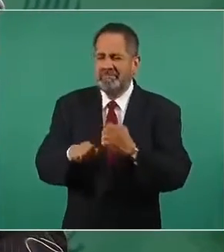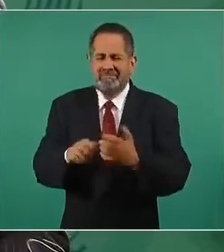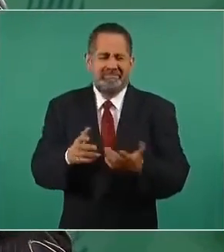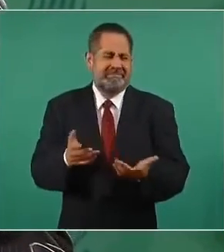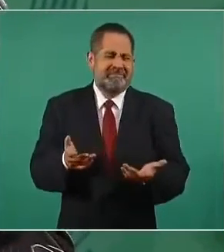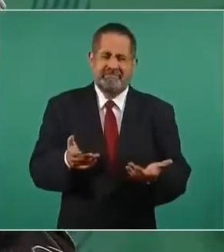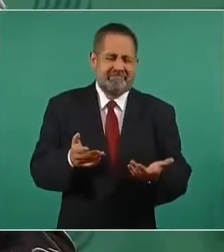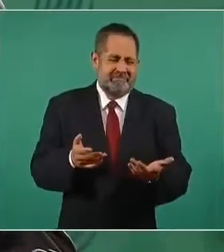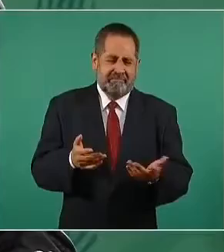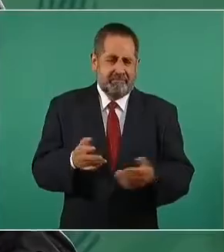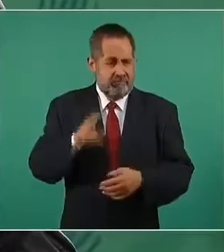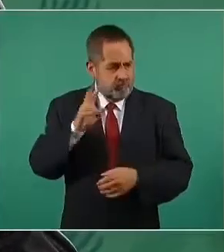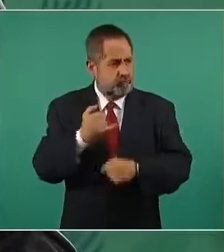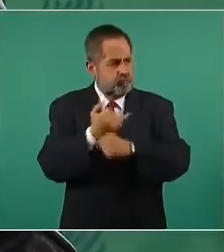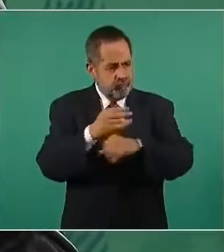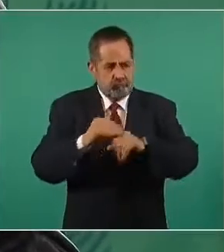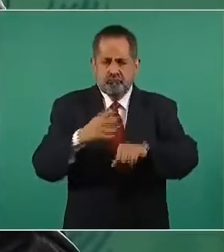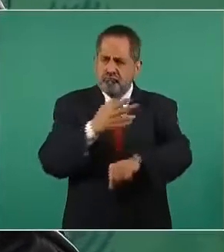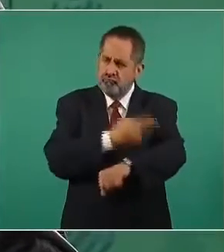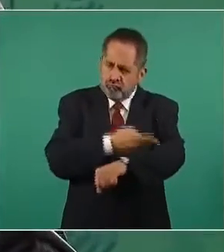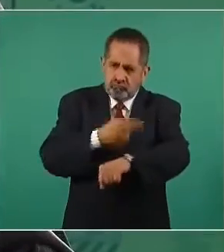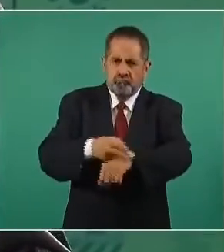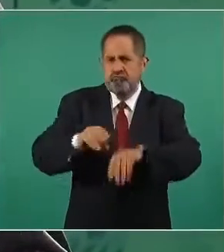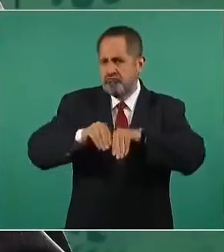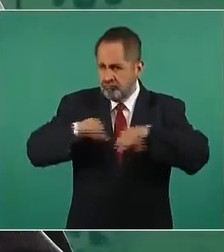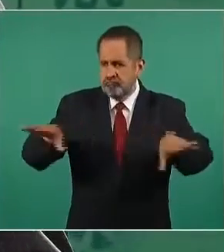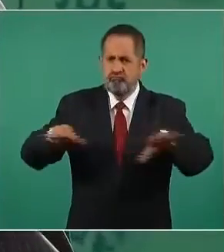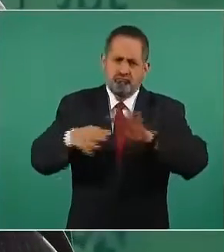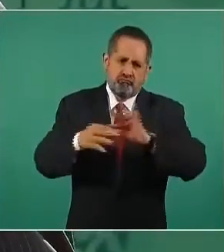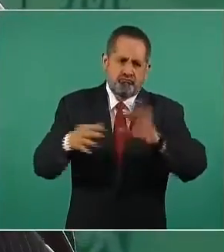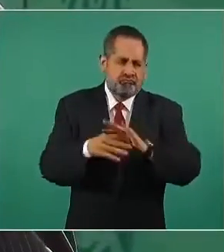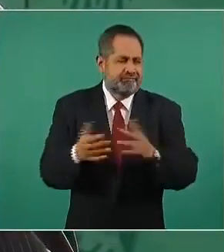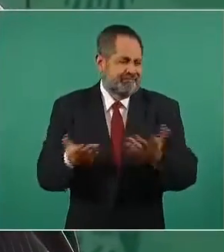que se informe con la verdad